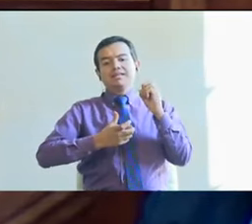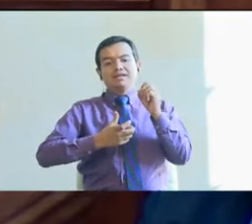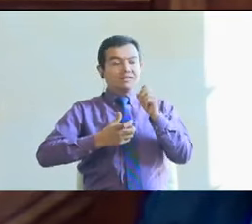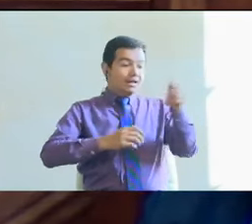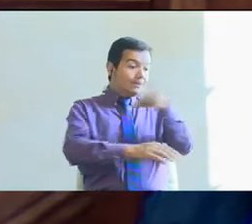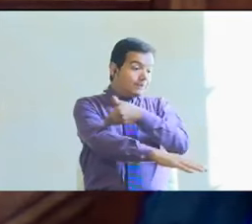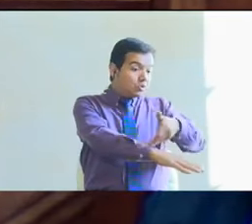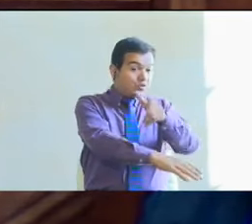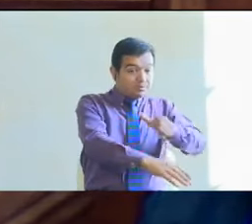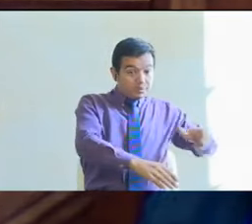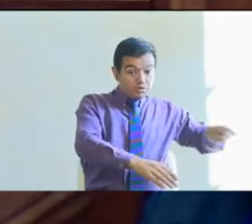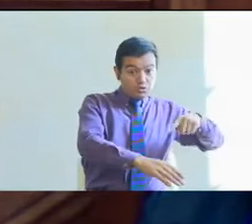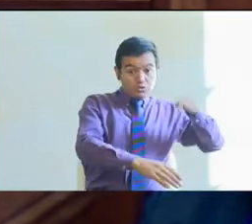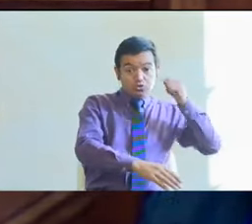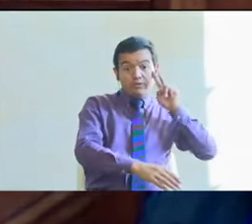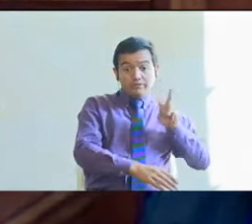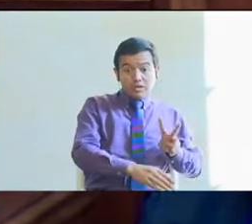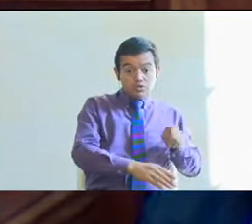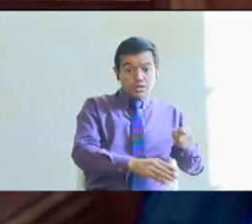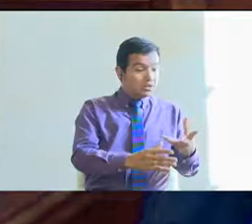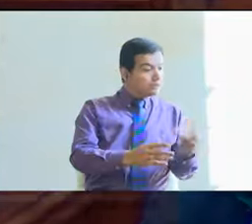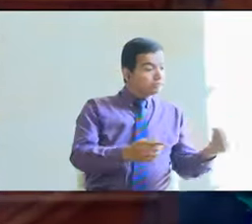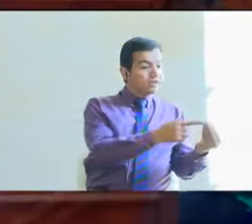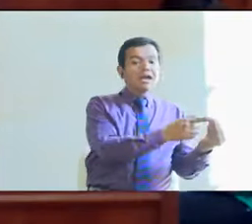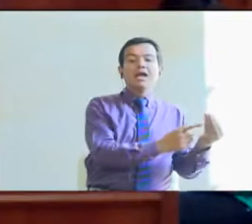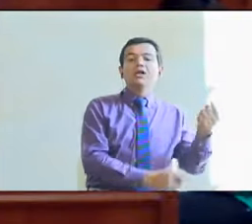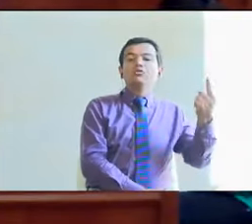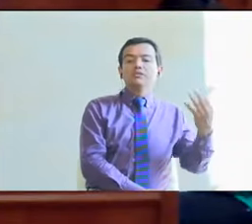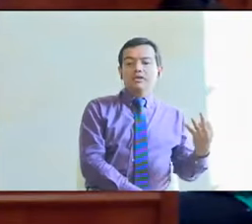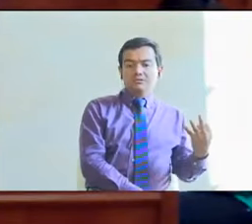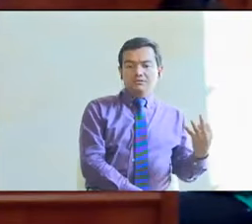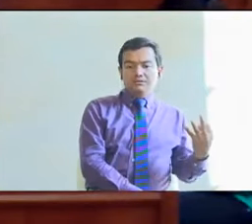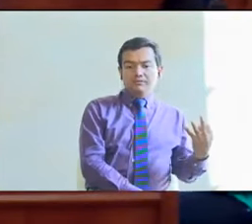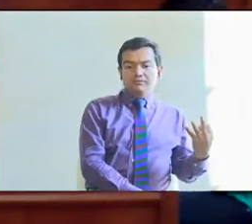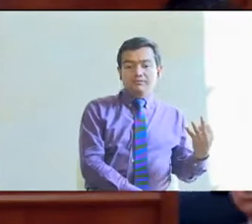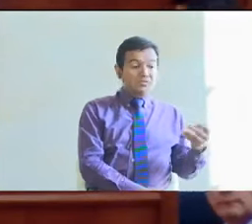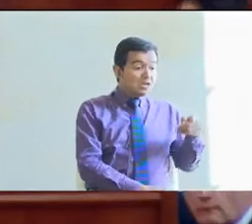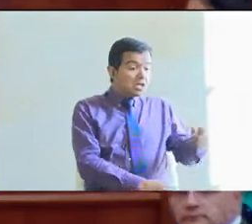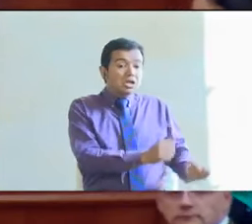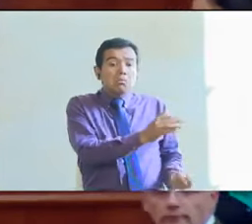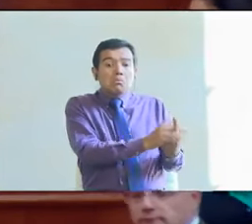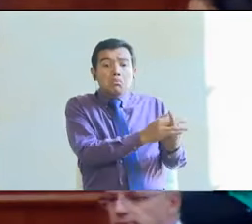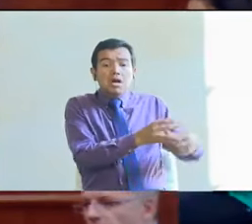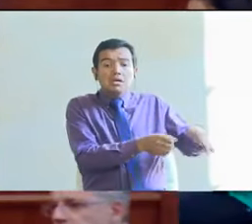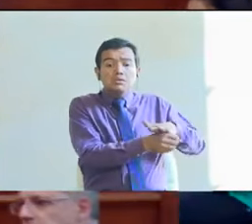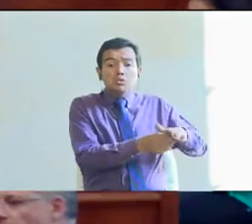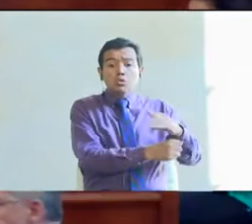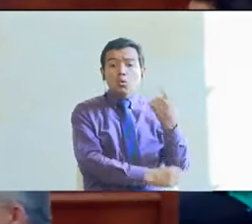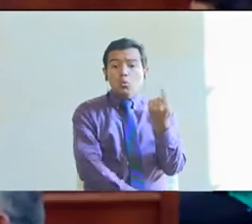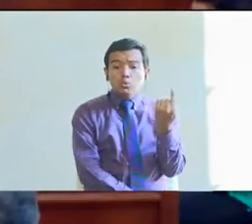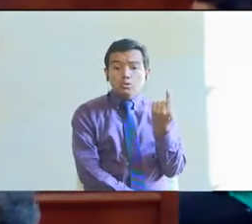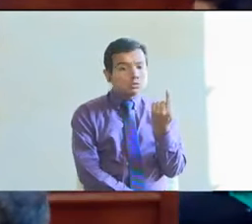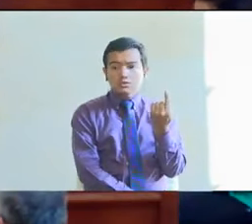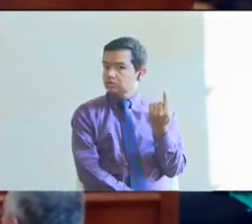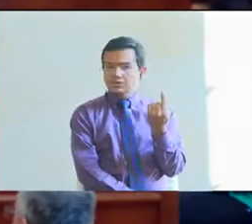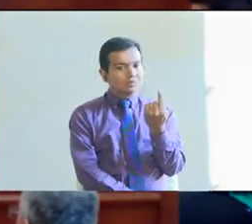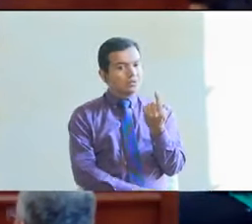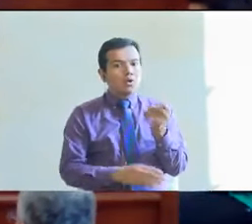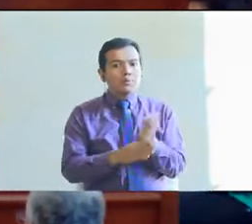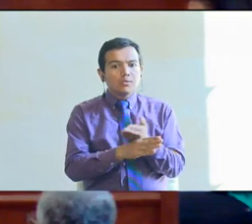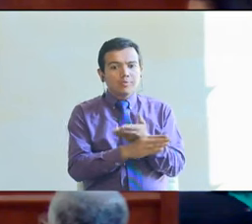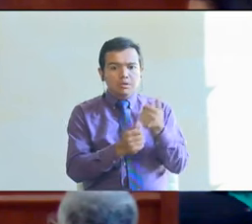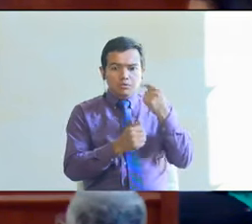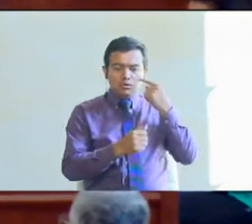poco Este no es el único problema que atraviesa Venezuela no es la viación sistemática los Derechos Humanos los más de 300